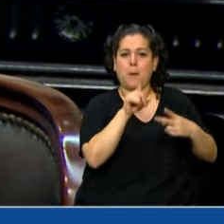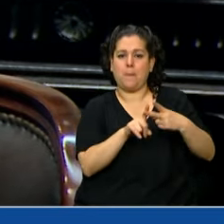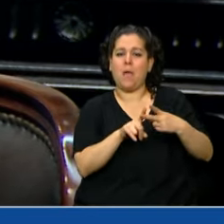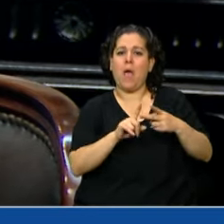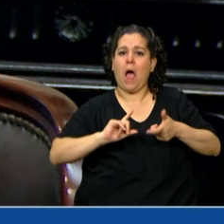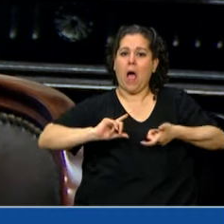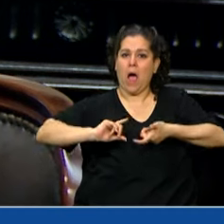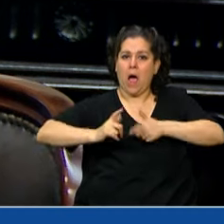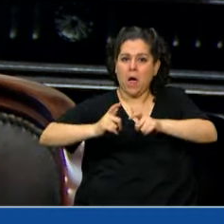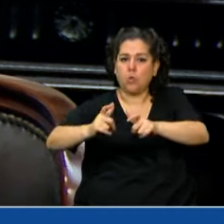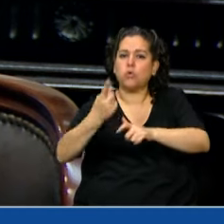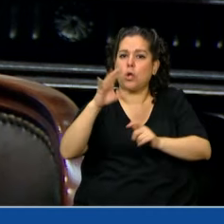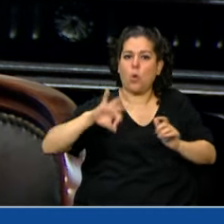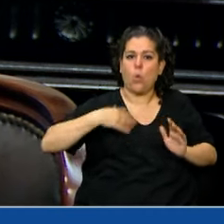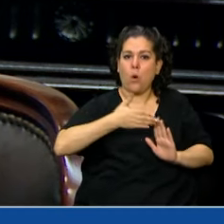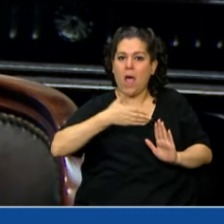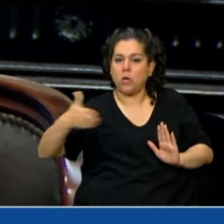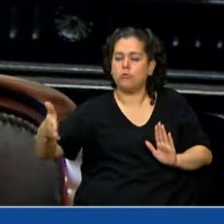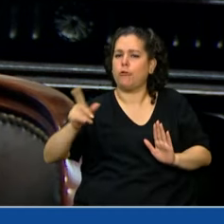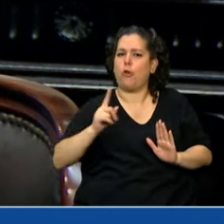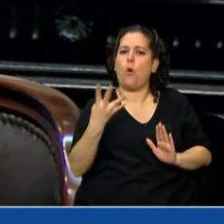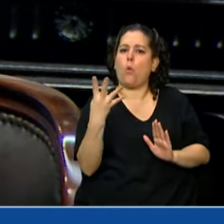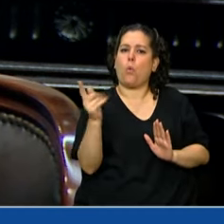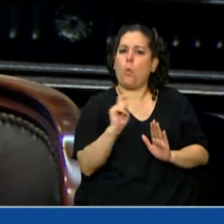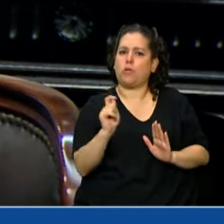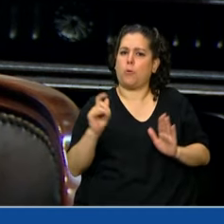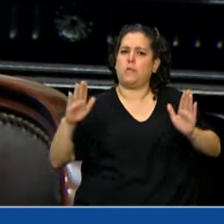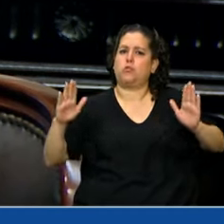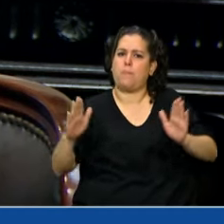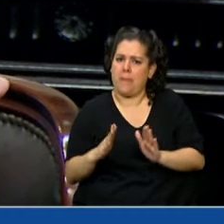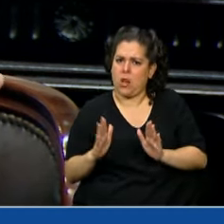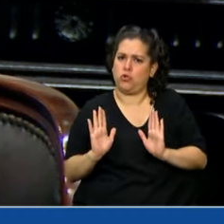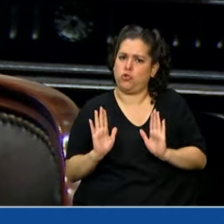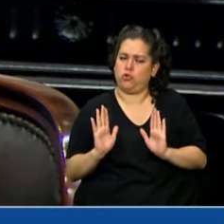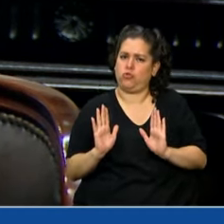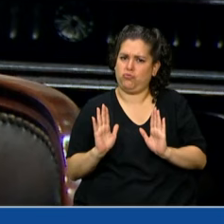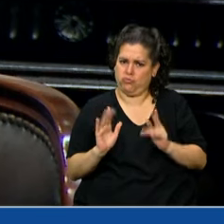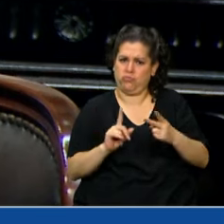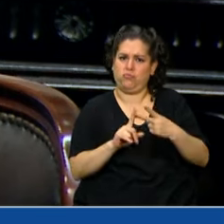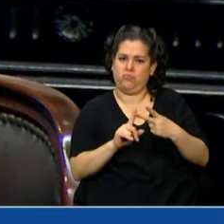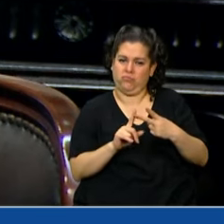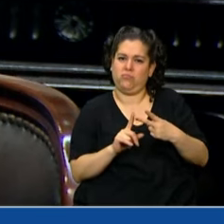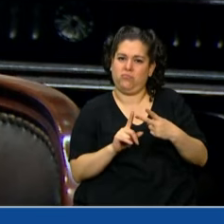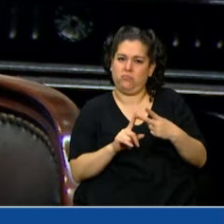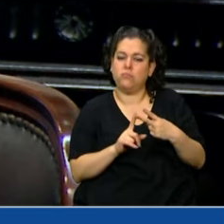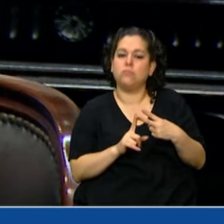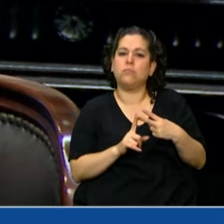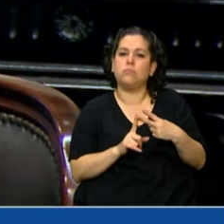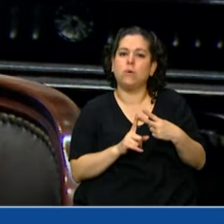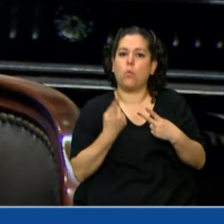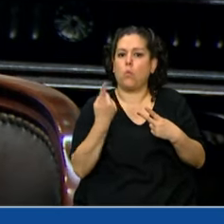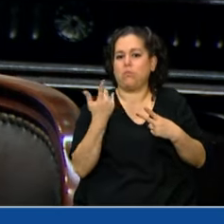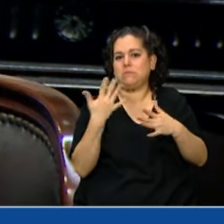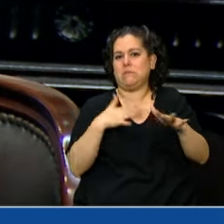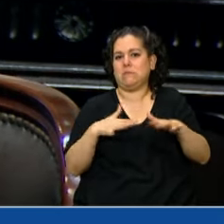ajustes de un año a 4 meses cosa que luce más que razonable en una